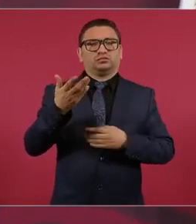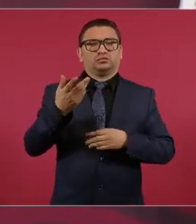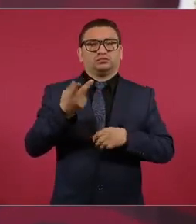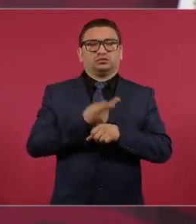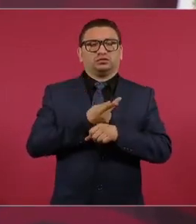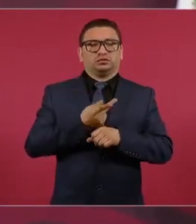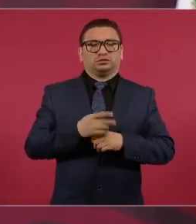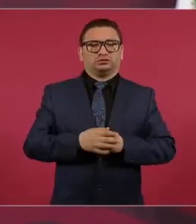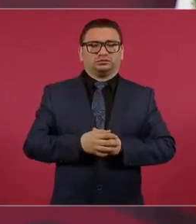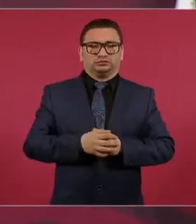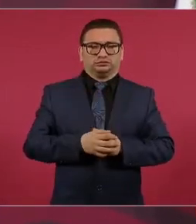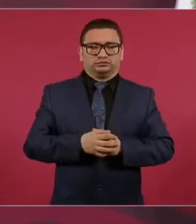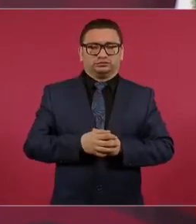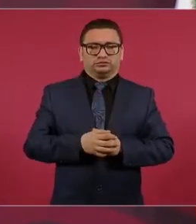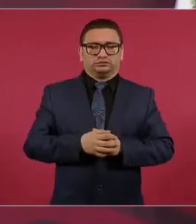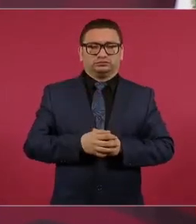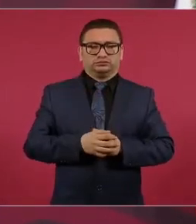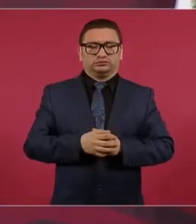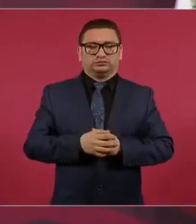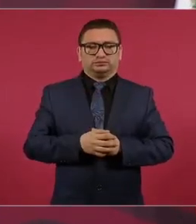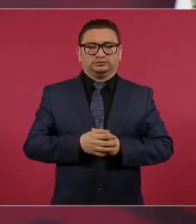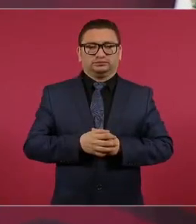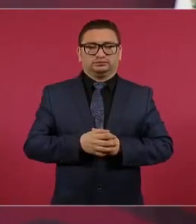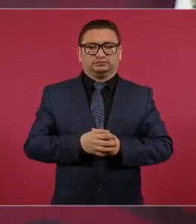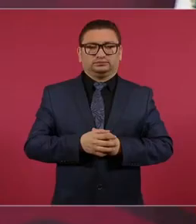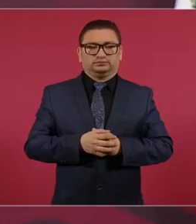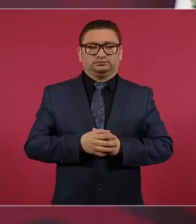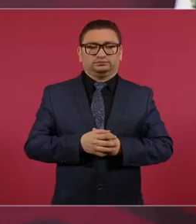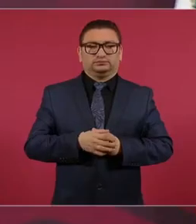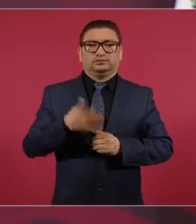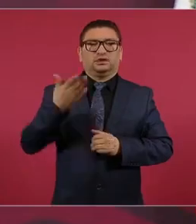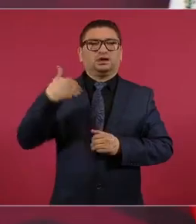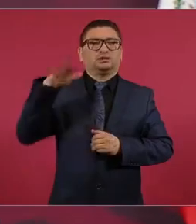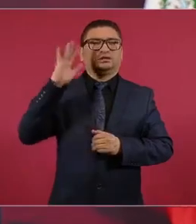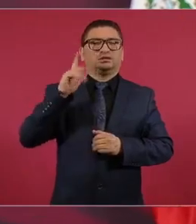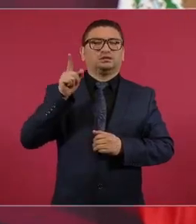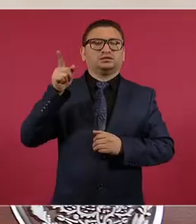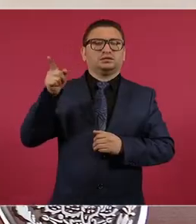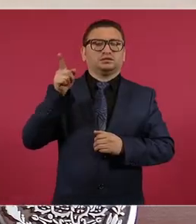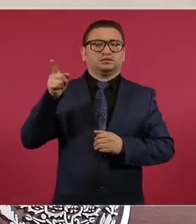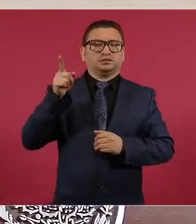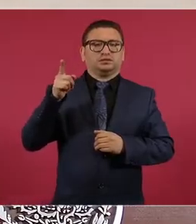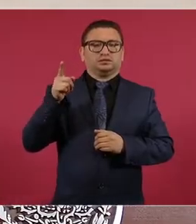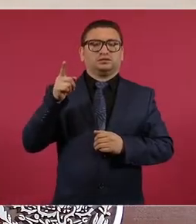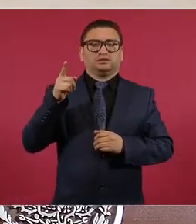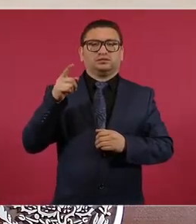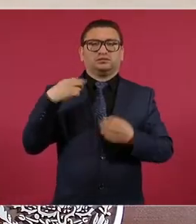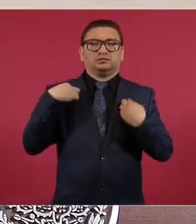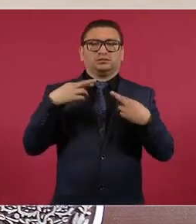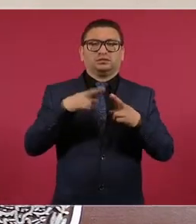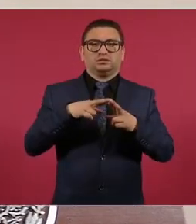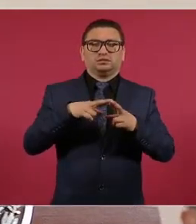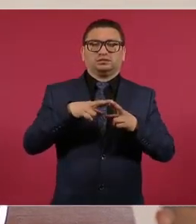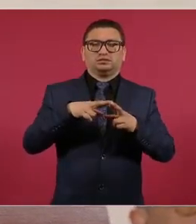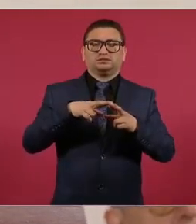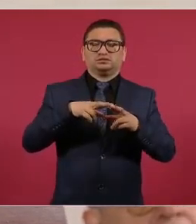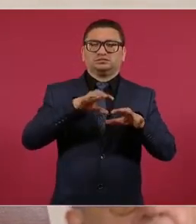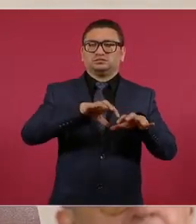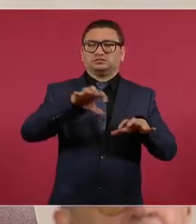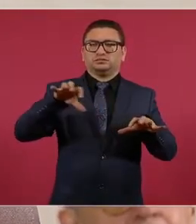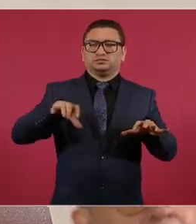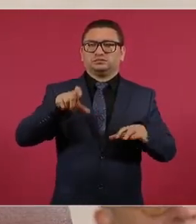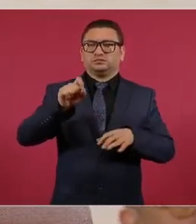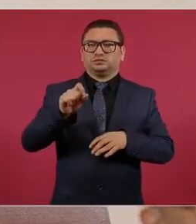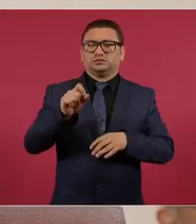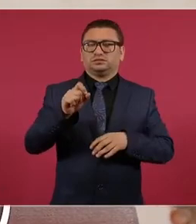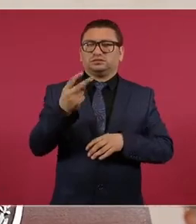como lo del profesor de la sección 22 Rubén